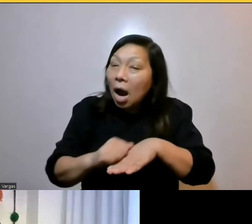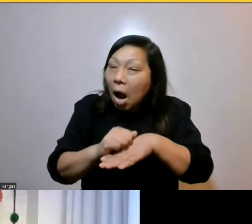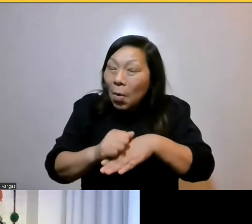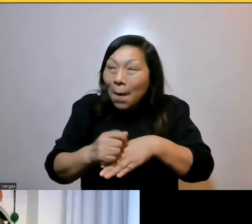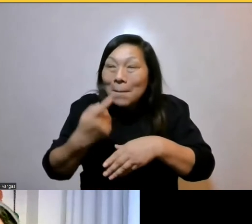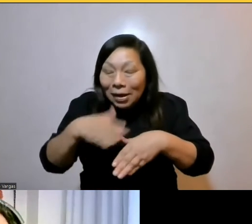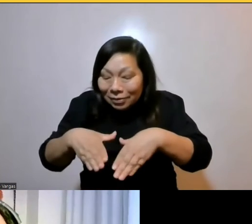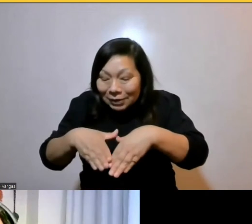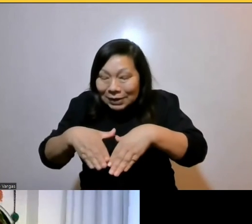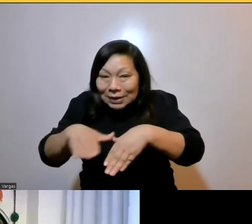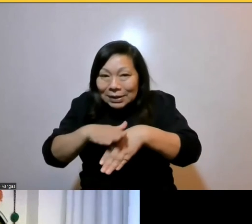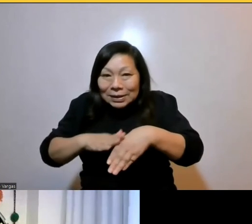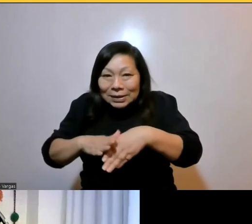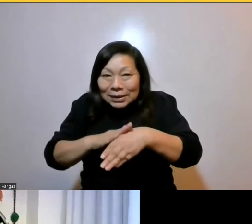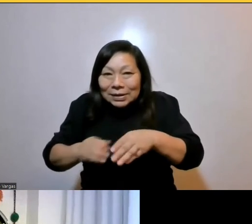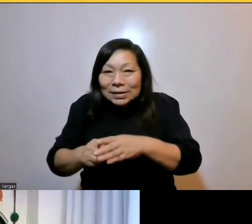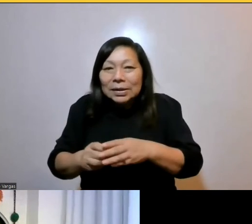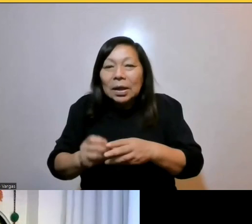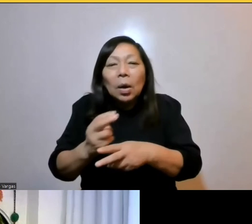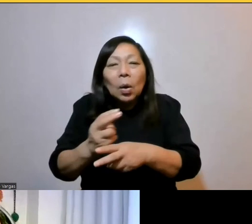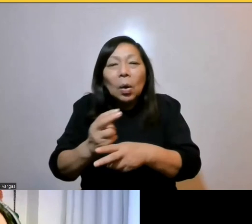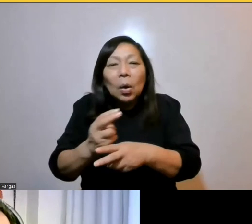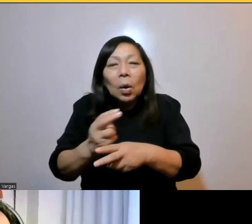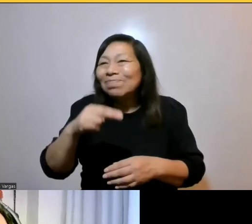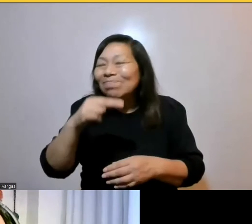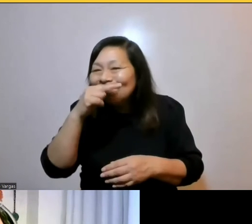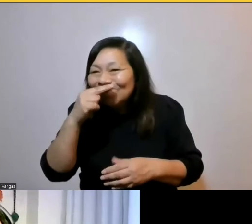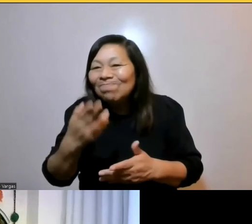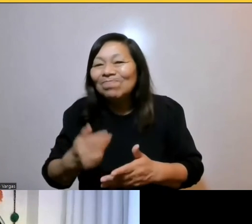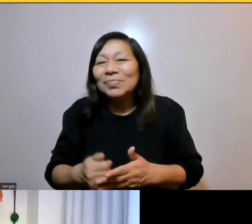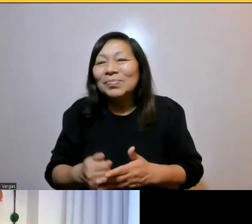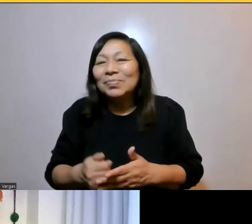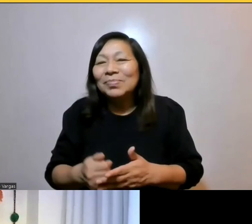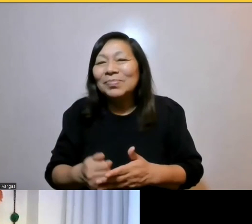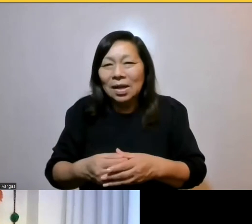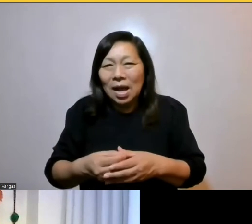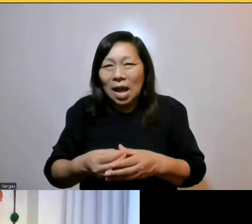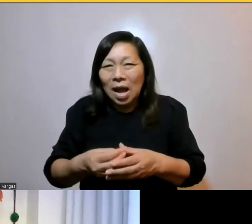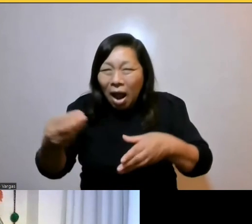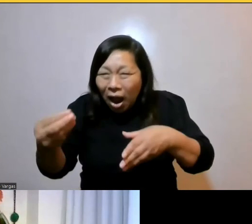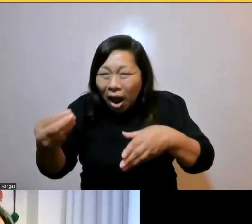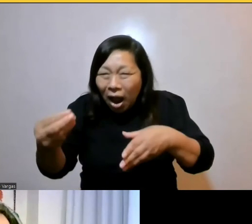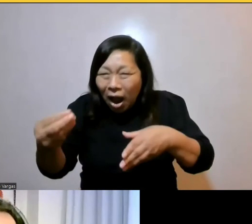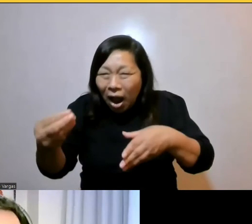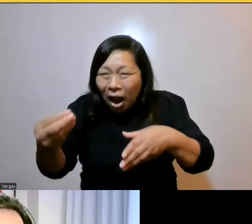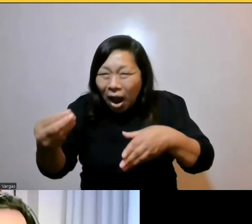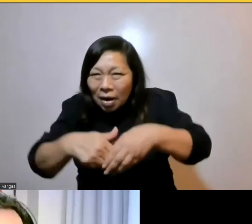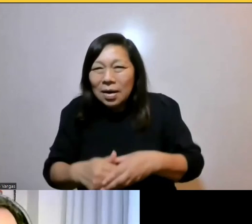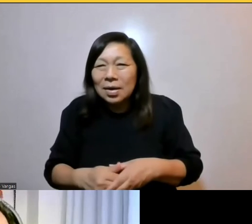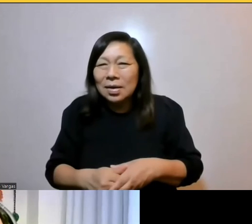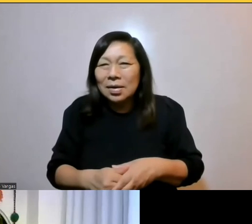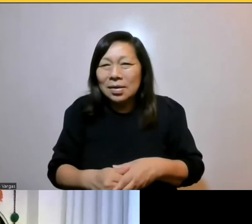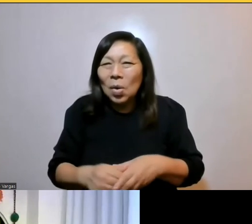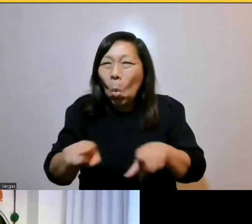íntimo justamente para prevenir el olor desagradable, hay que introducirlo dentro de la vagina, como si fuese prácticamente un